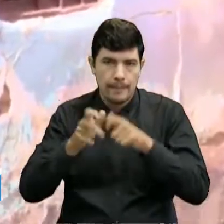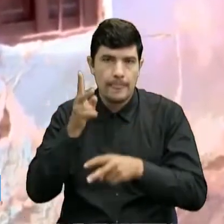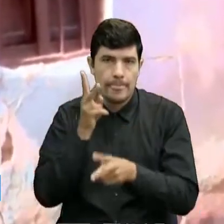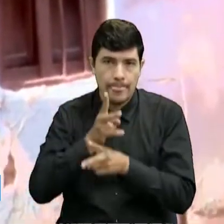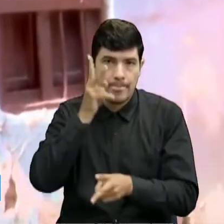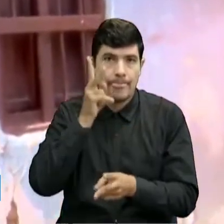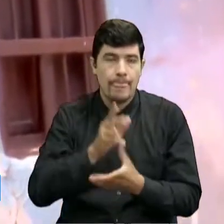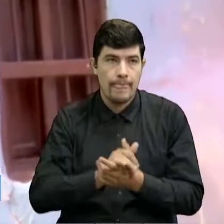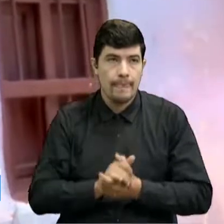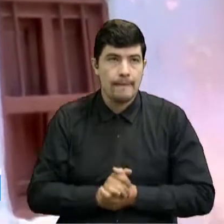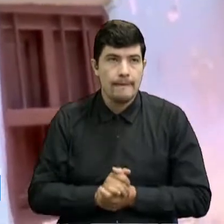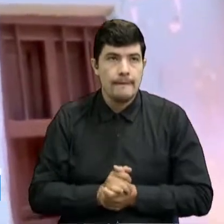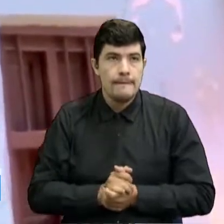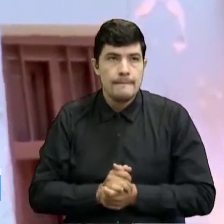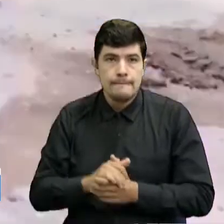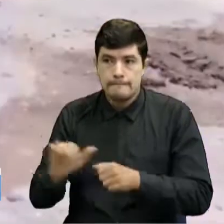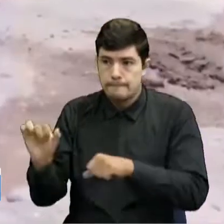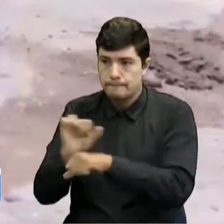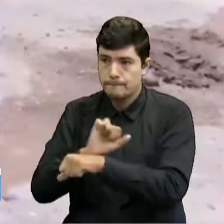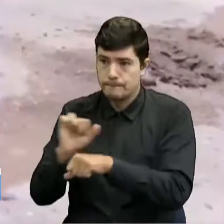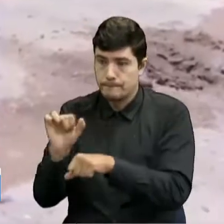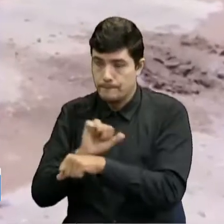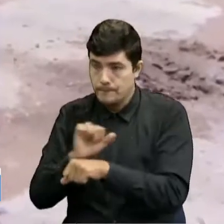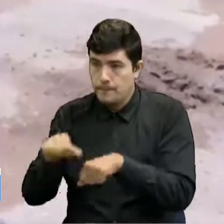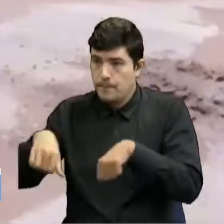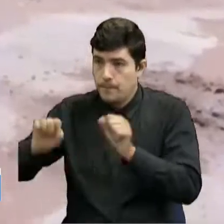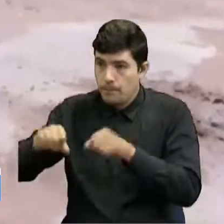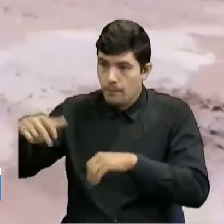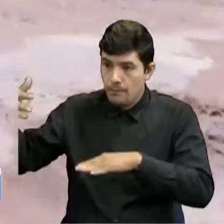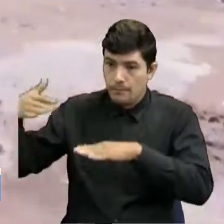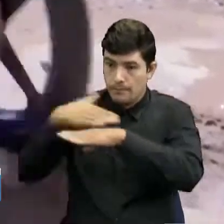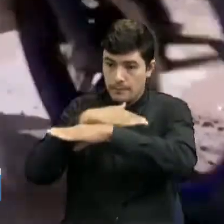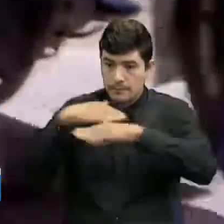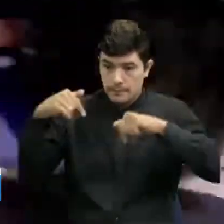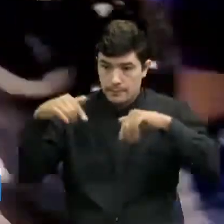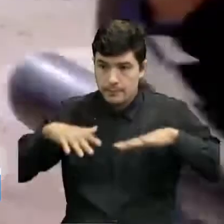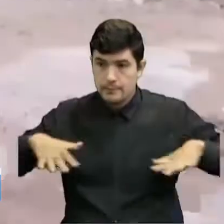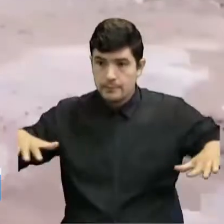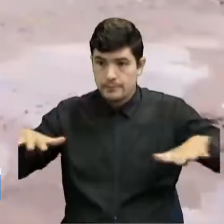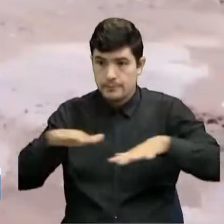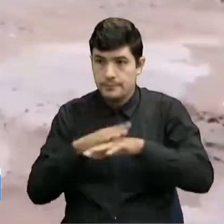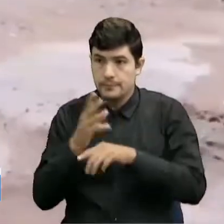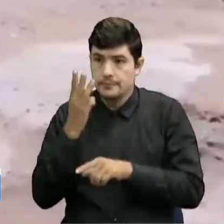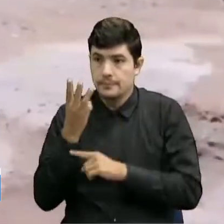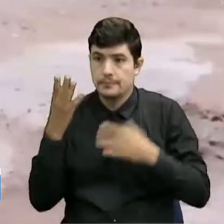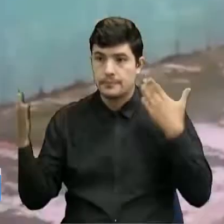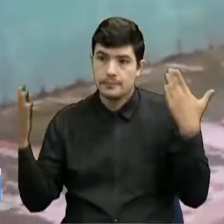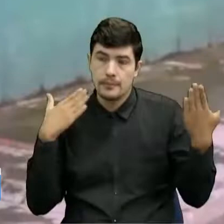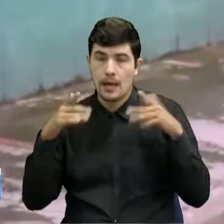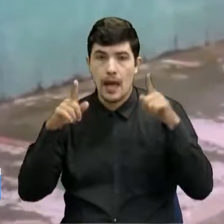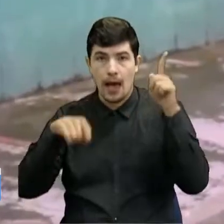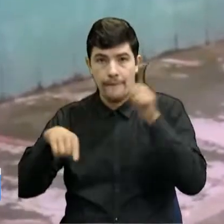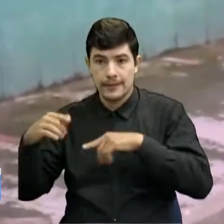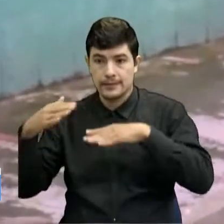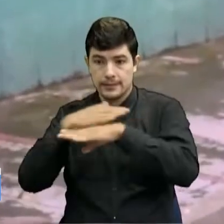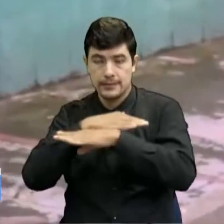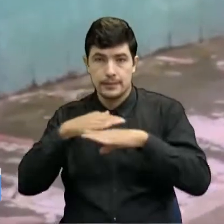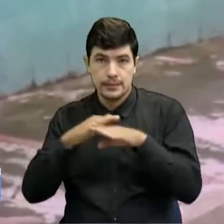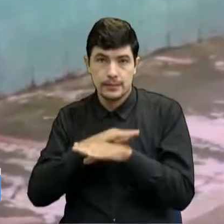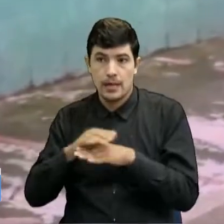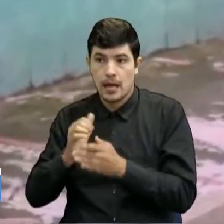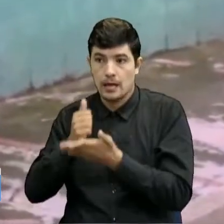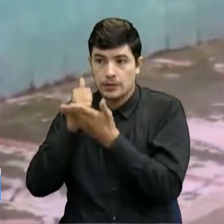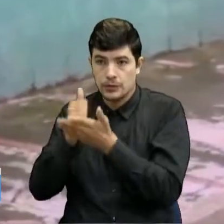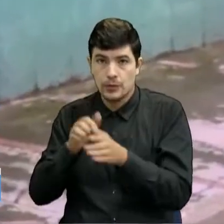acá peatones, pero también vehículos, porque se comunica a este sector con tres veredas y a veces funciona para descongestionar el